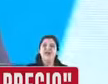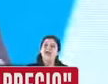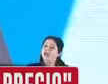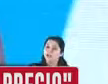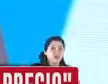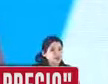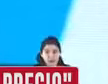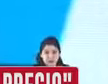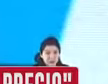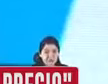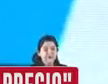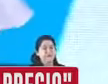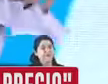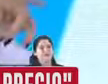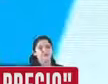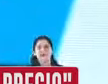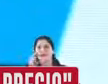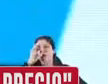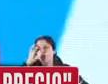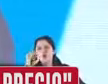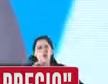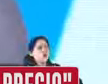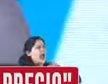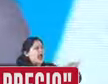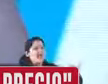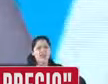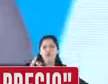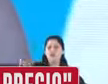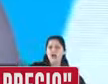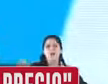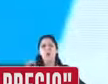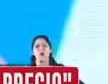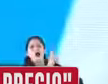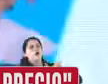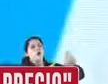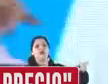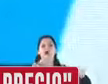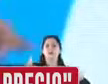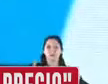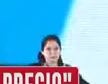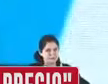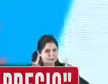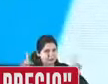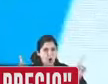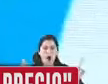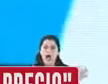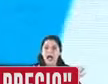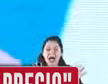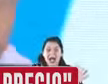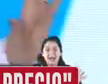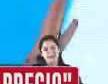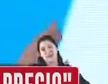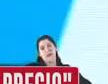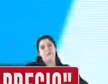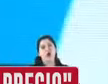nunca renunciamos ni andamos acusando porque no es manera de hacerlo no entendemos la